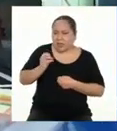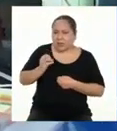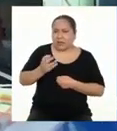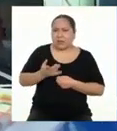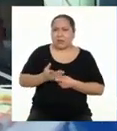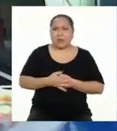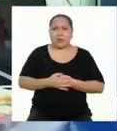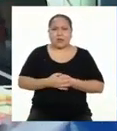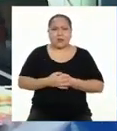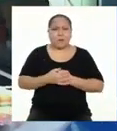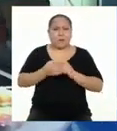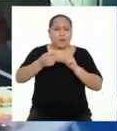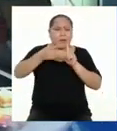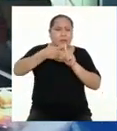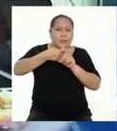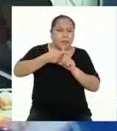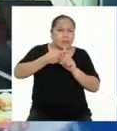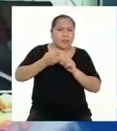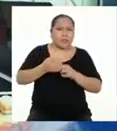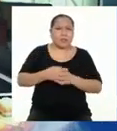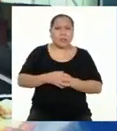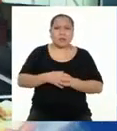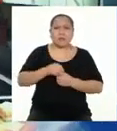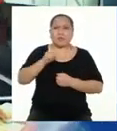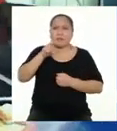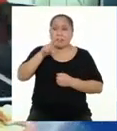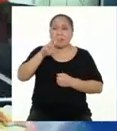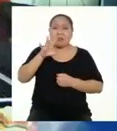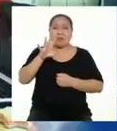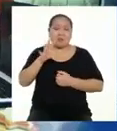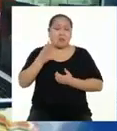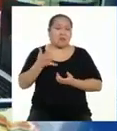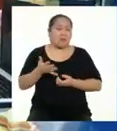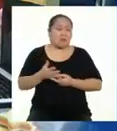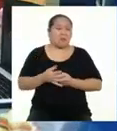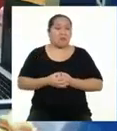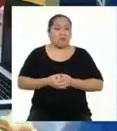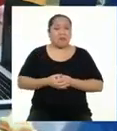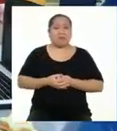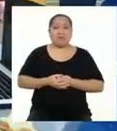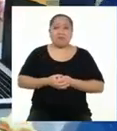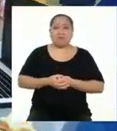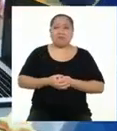30 más 25.